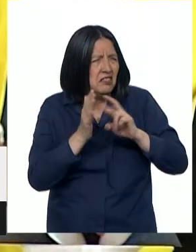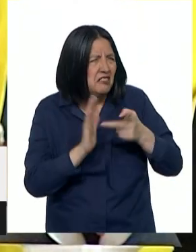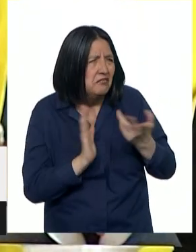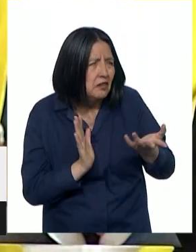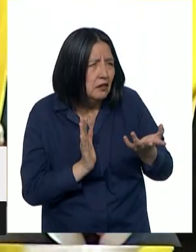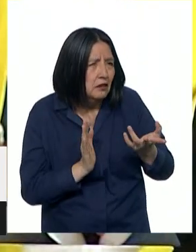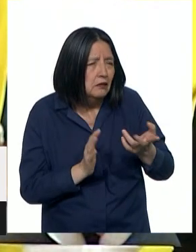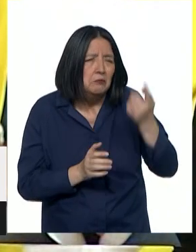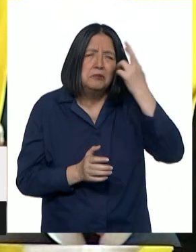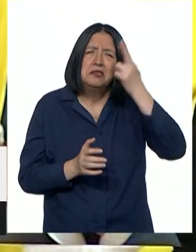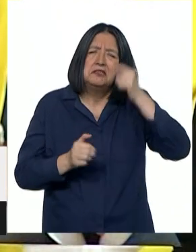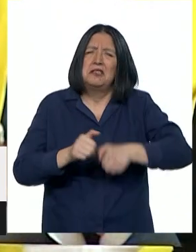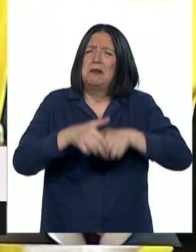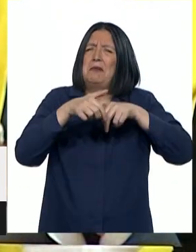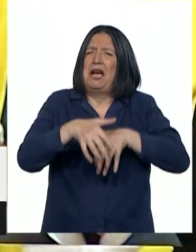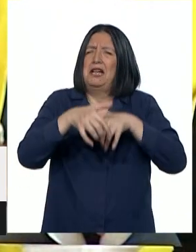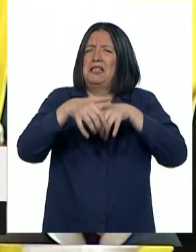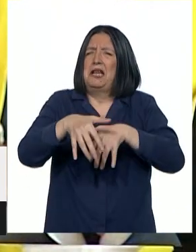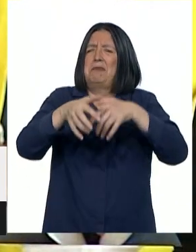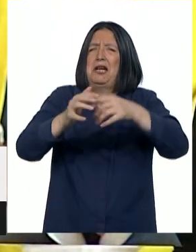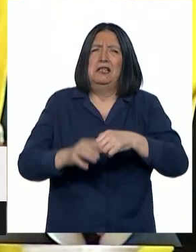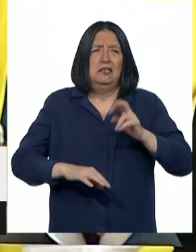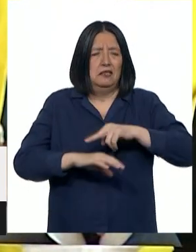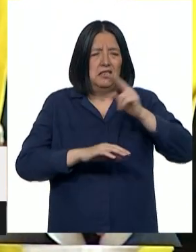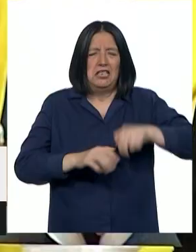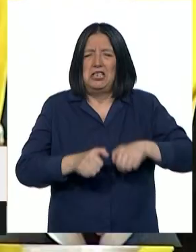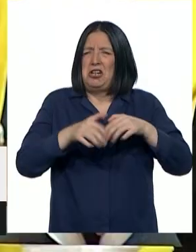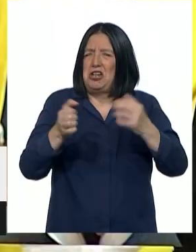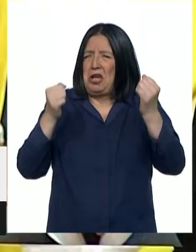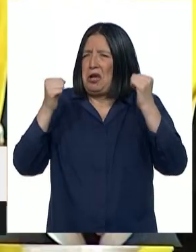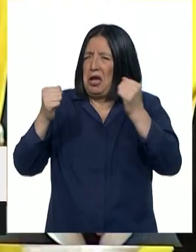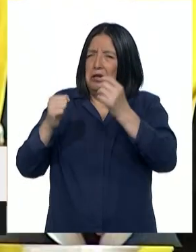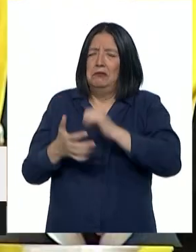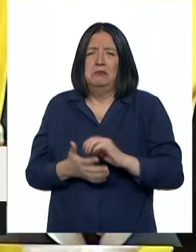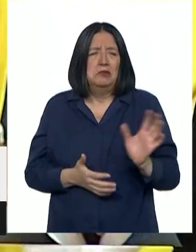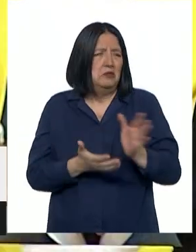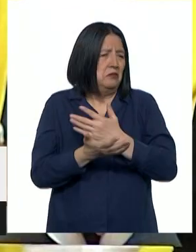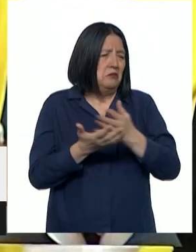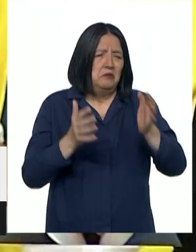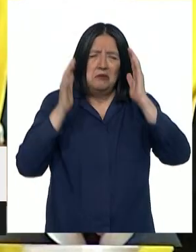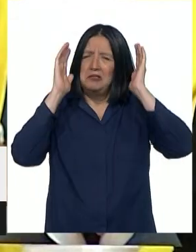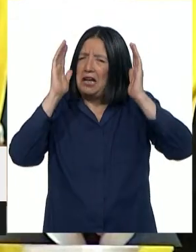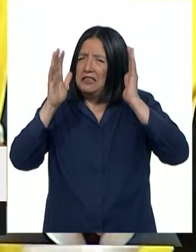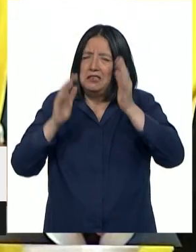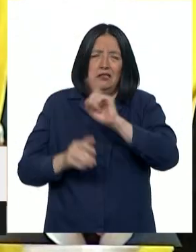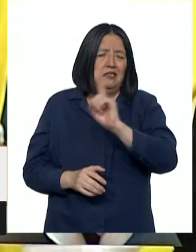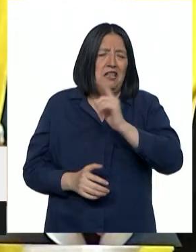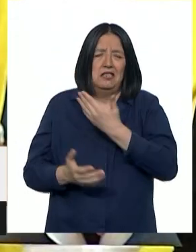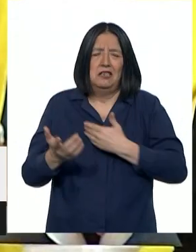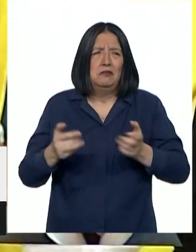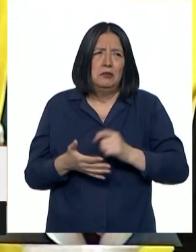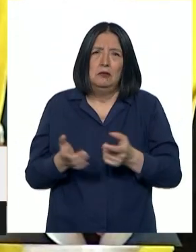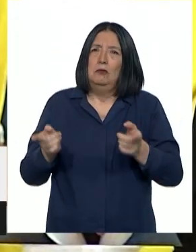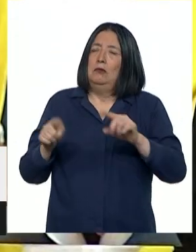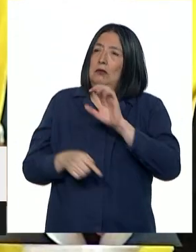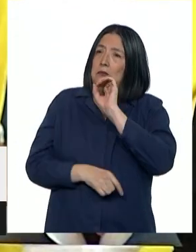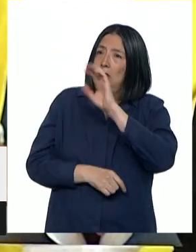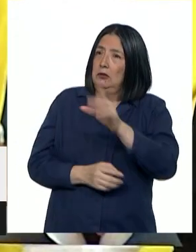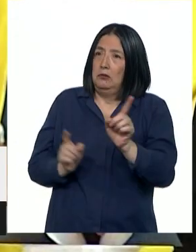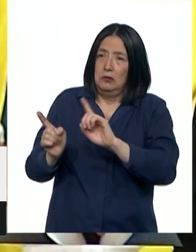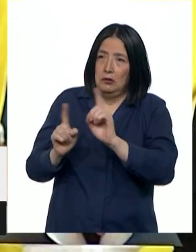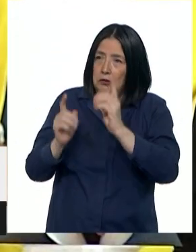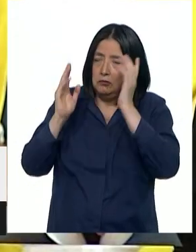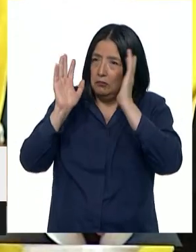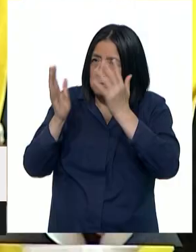Por esto que marchan nuestros hermanos de las regiones, porque no les escucha el gobierno cuando les hemos dicho que no